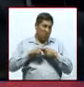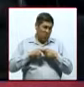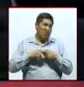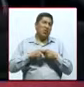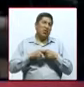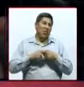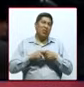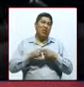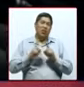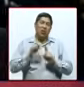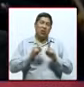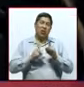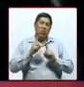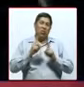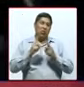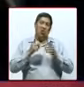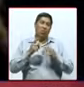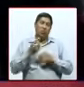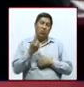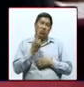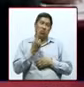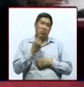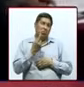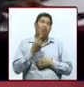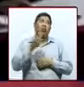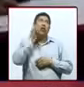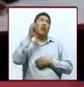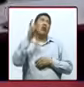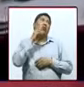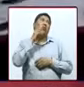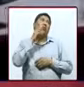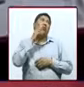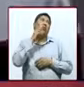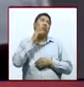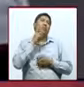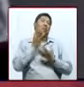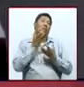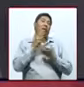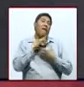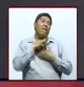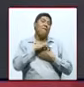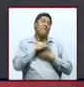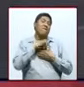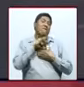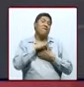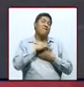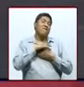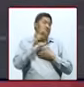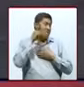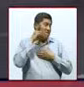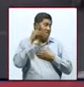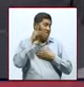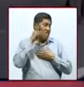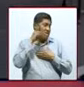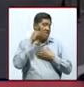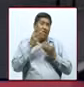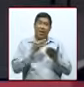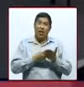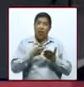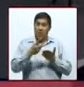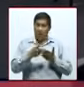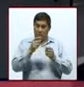consolidar algunos candidatos a la presidencia. Evo Morales quería aprovechar esta coyuntura y además fue con un